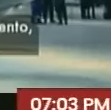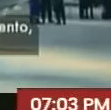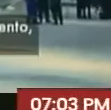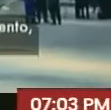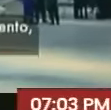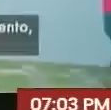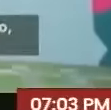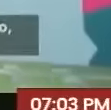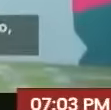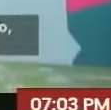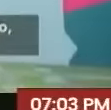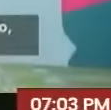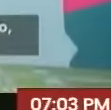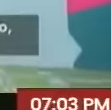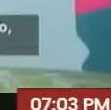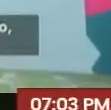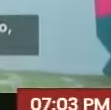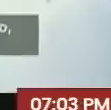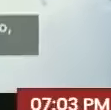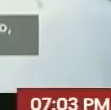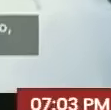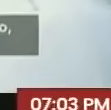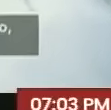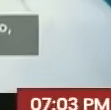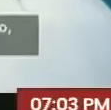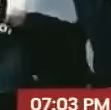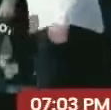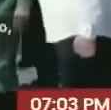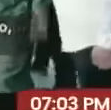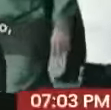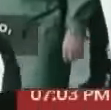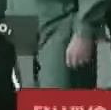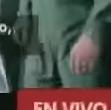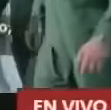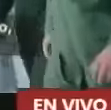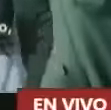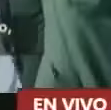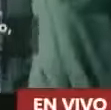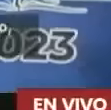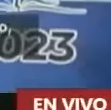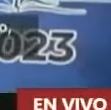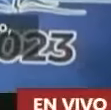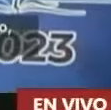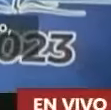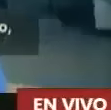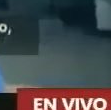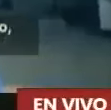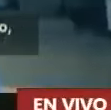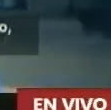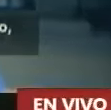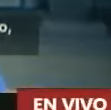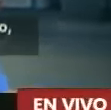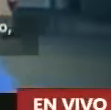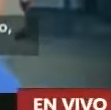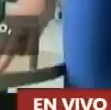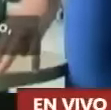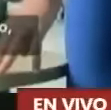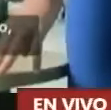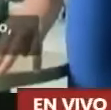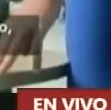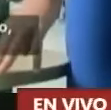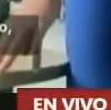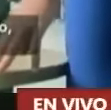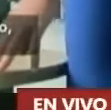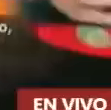nuestra Fuerza Aérea, hoy Aviación Militar Bolivariana. 103 años de su nacimiento, de